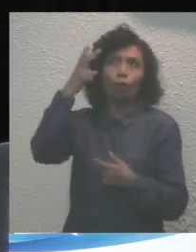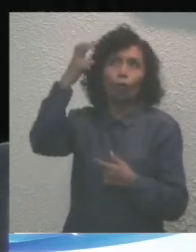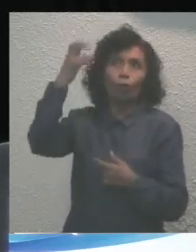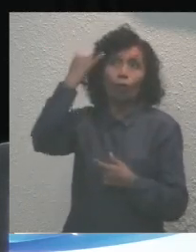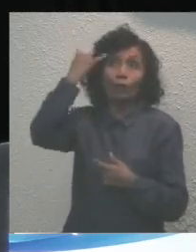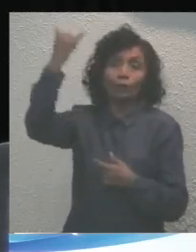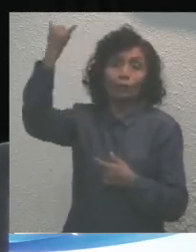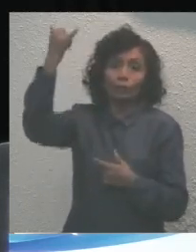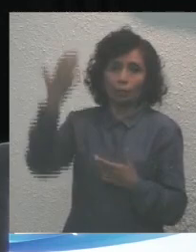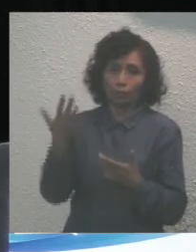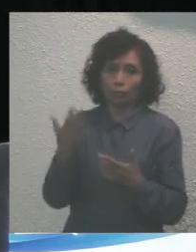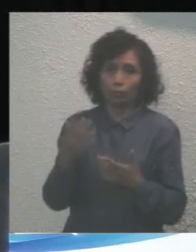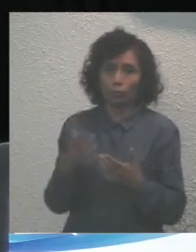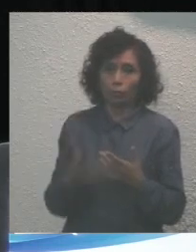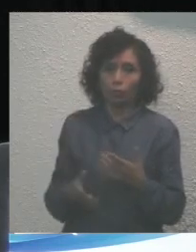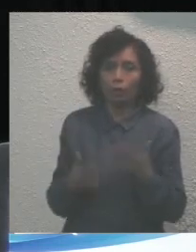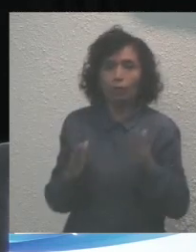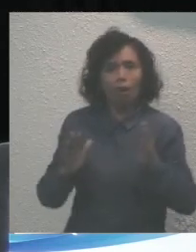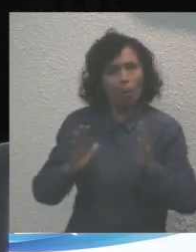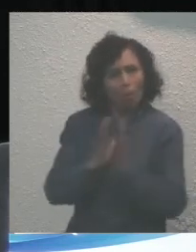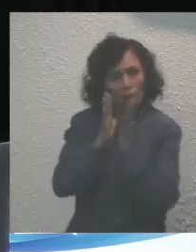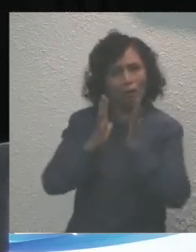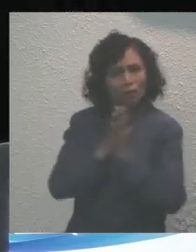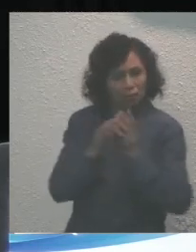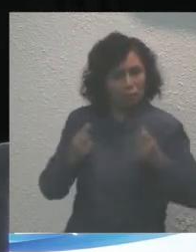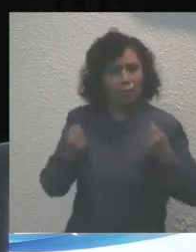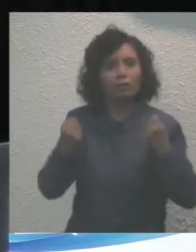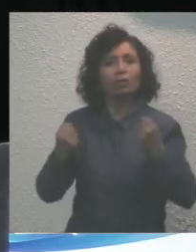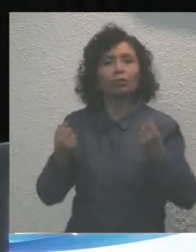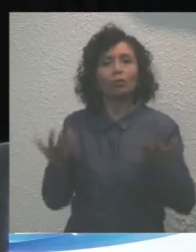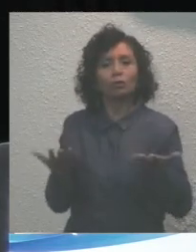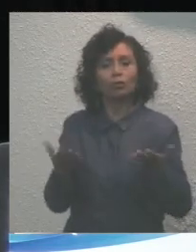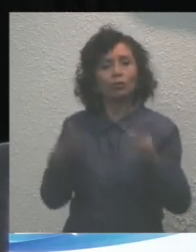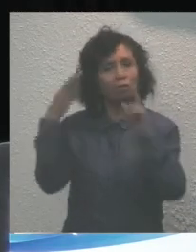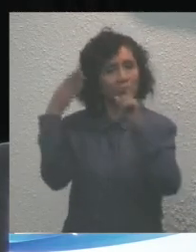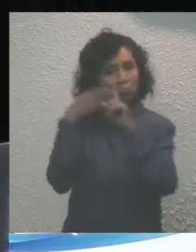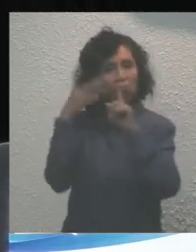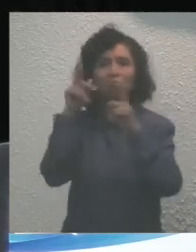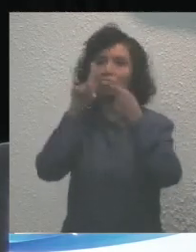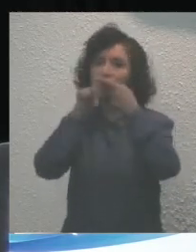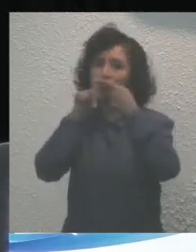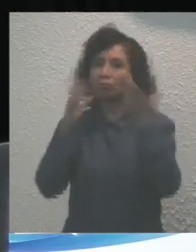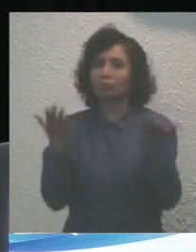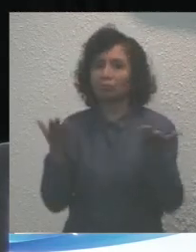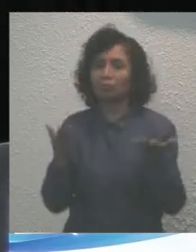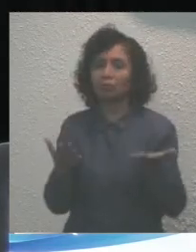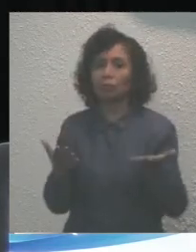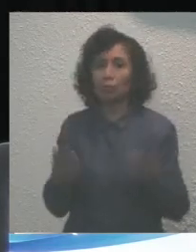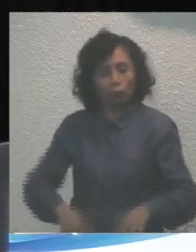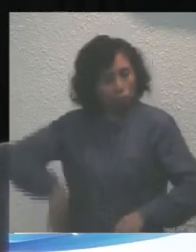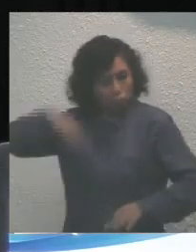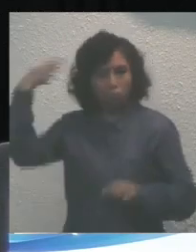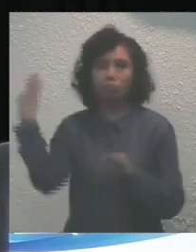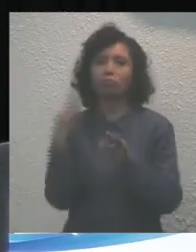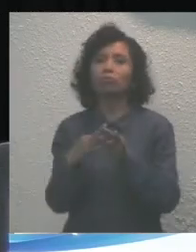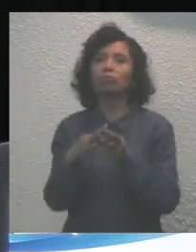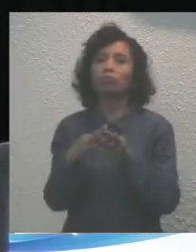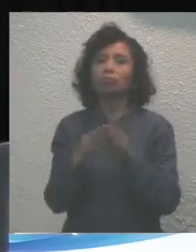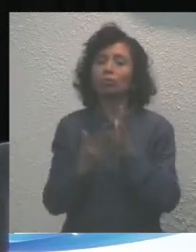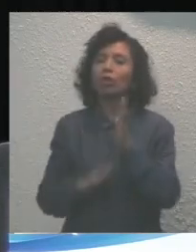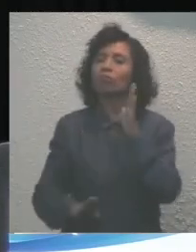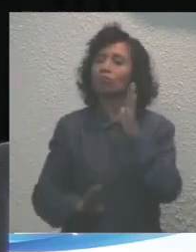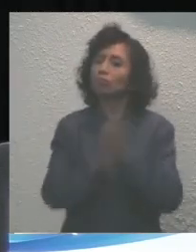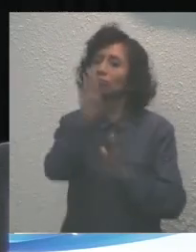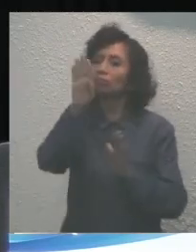ideales, cada vez más participativo y propositivo. Estamos listos para